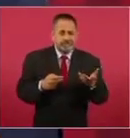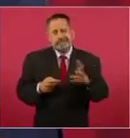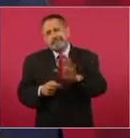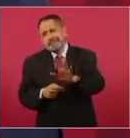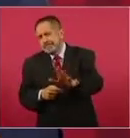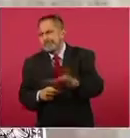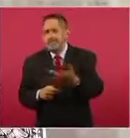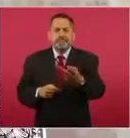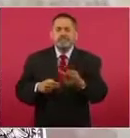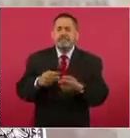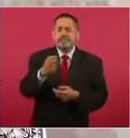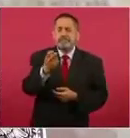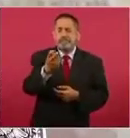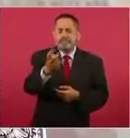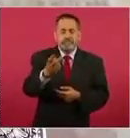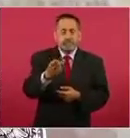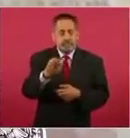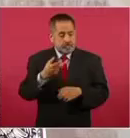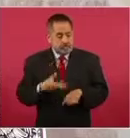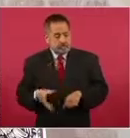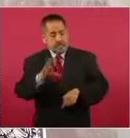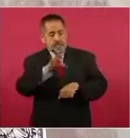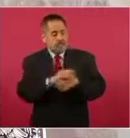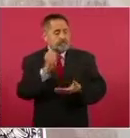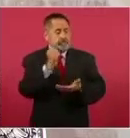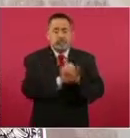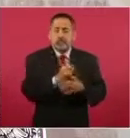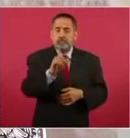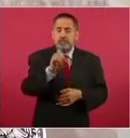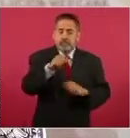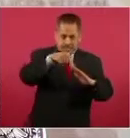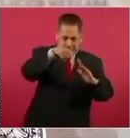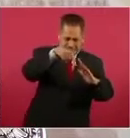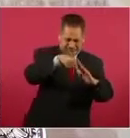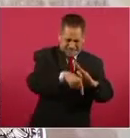no hemos autorizado lo del fracking